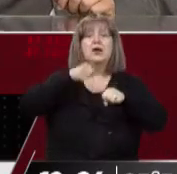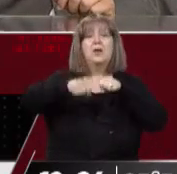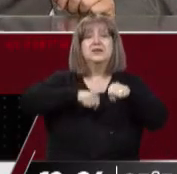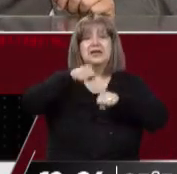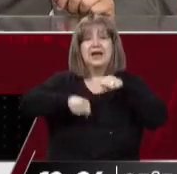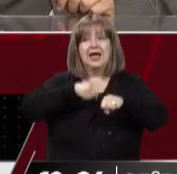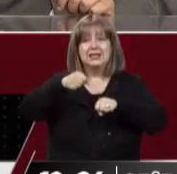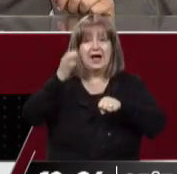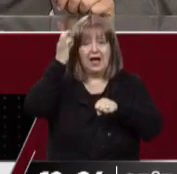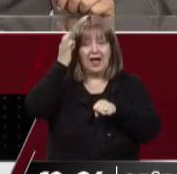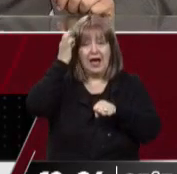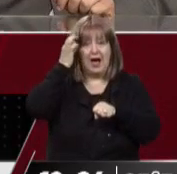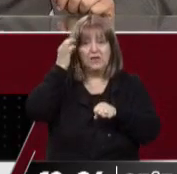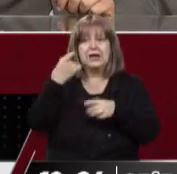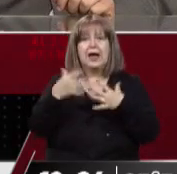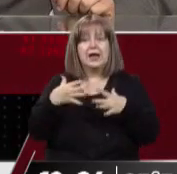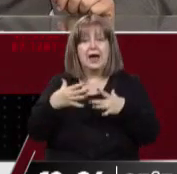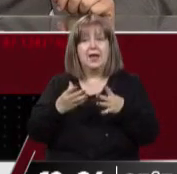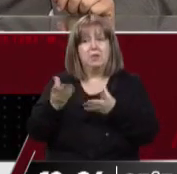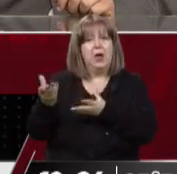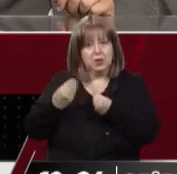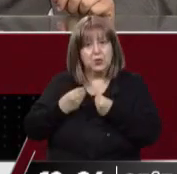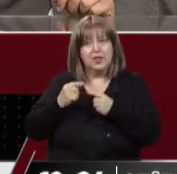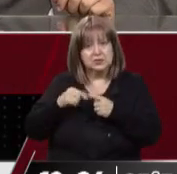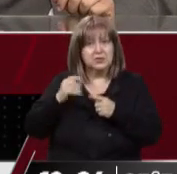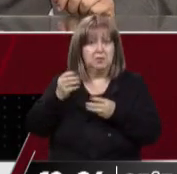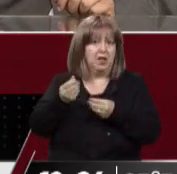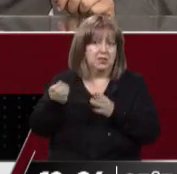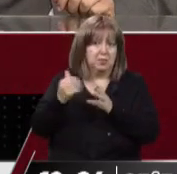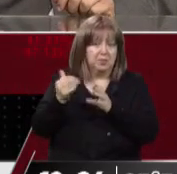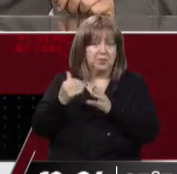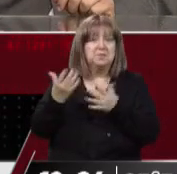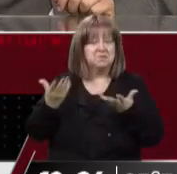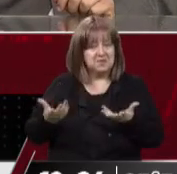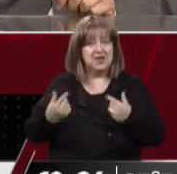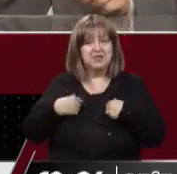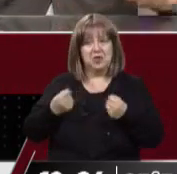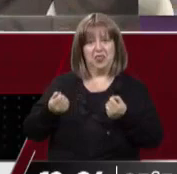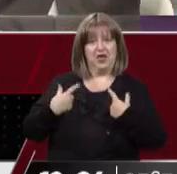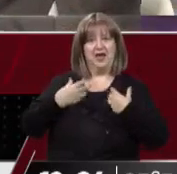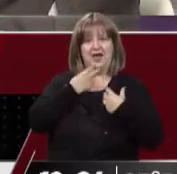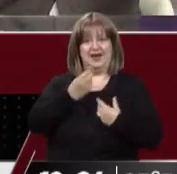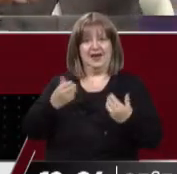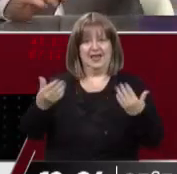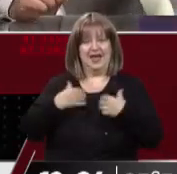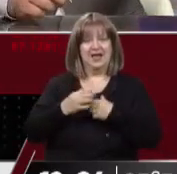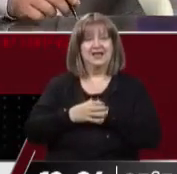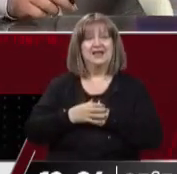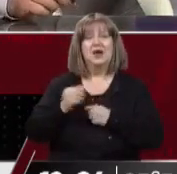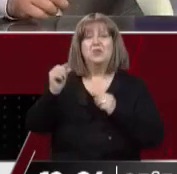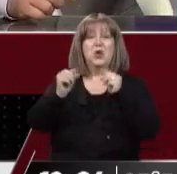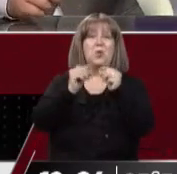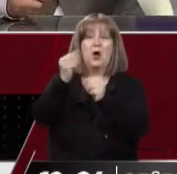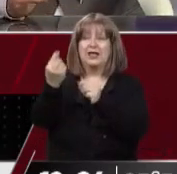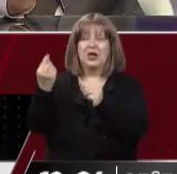caras en África, nos ayudaron un montón, así que también toda esa energía, esa... Esos granitos de arena